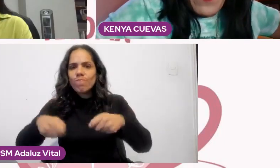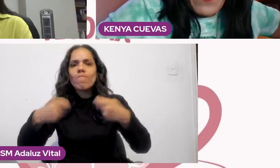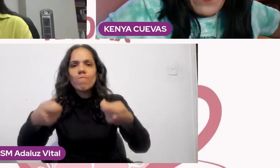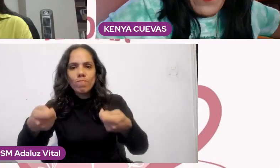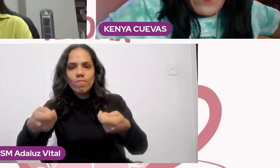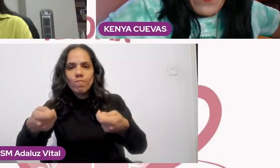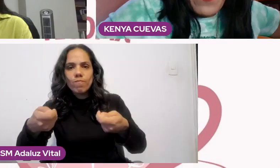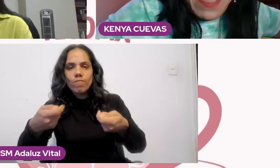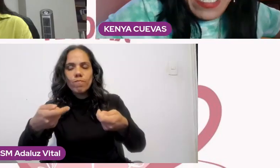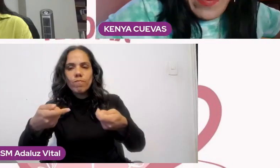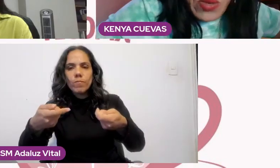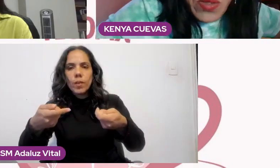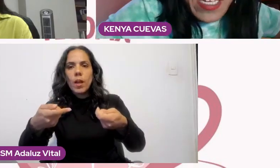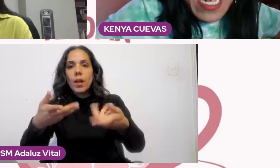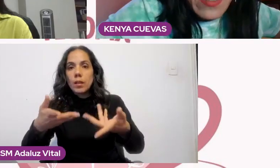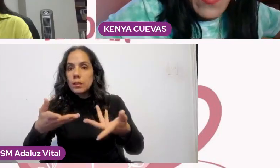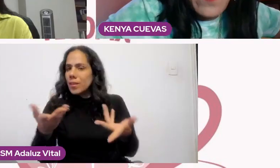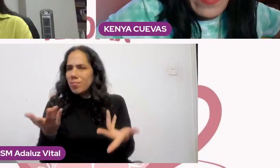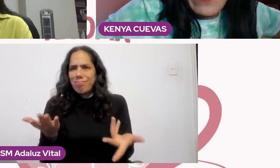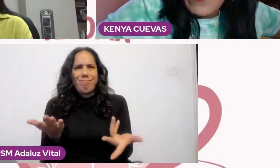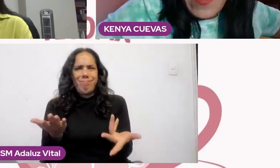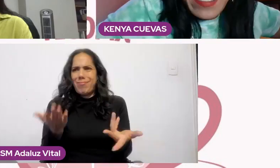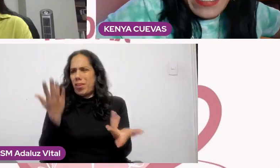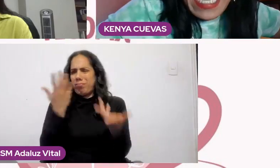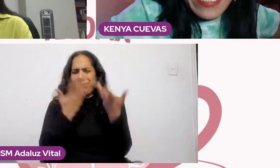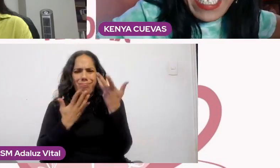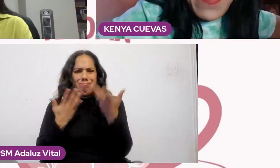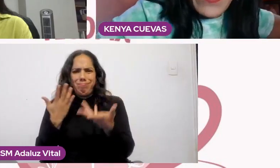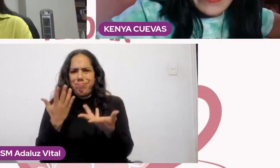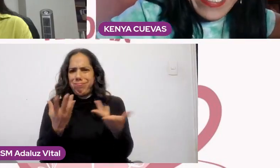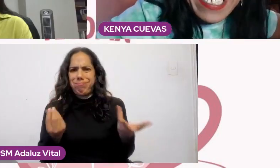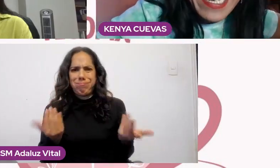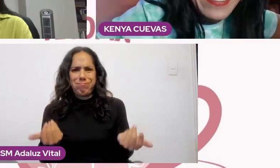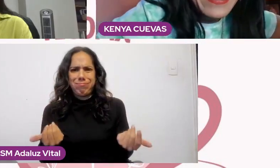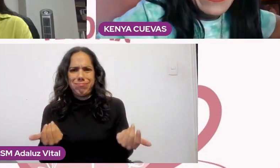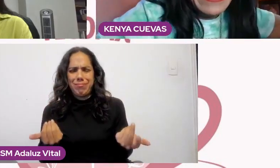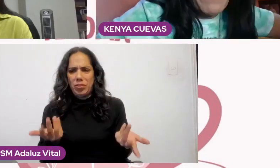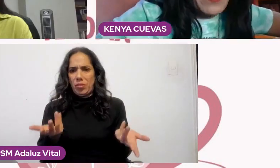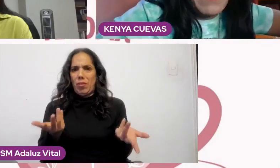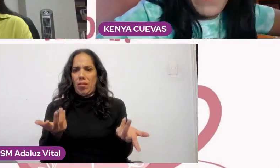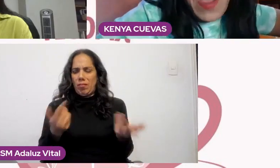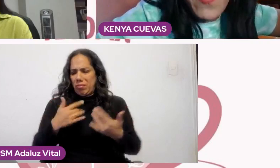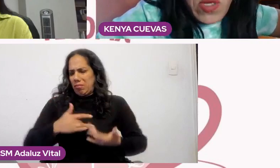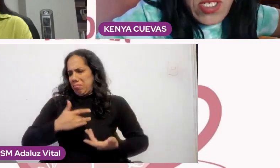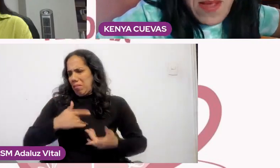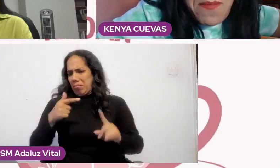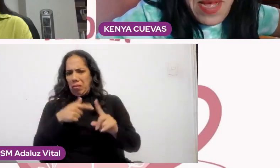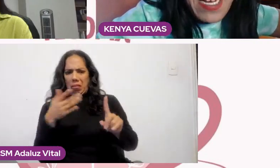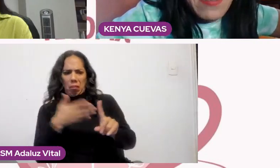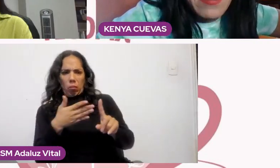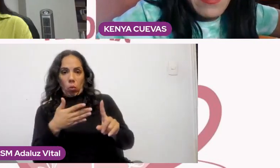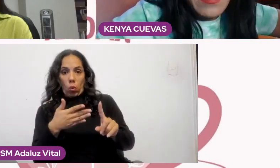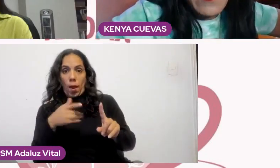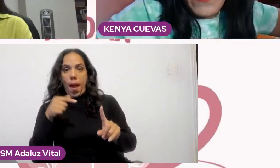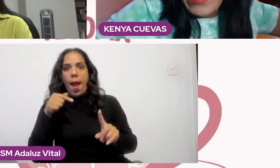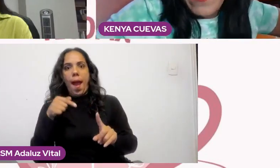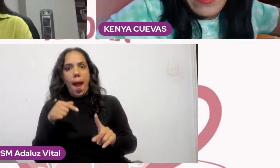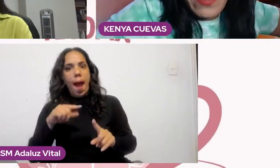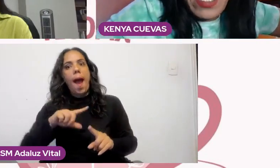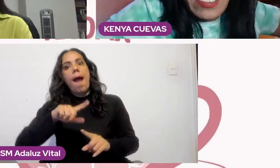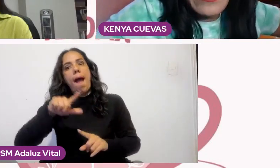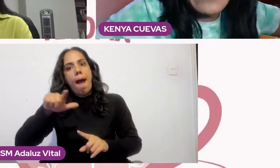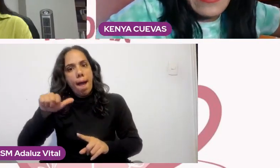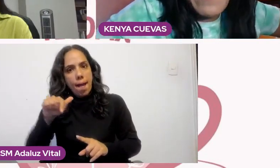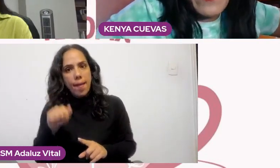daño, era totalmente absurda, ¿no? Inclusive hasta la sentí violenta y pues me fui a un juicio de amparo y bueno,